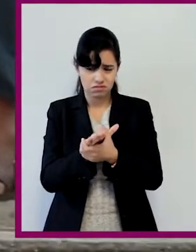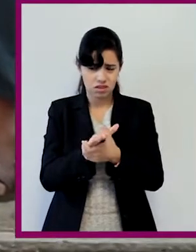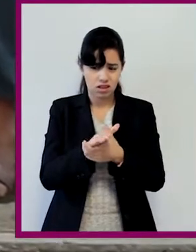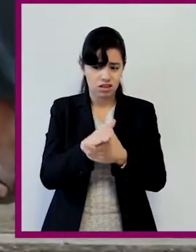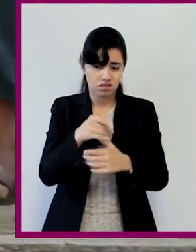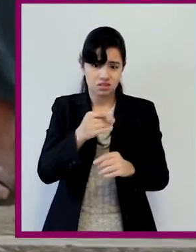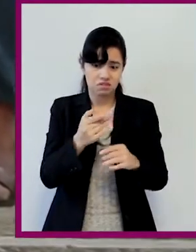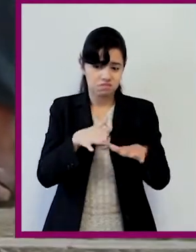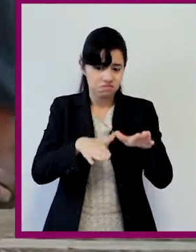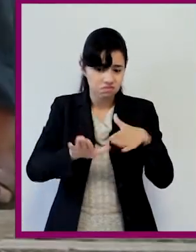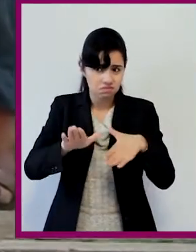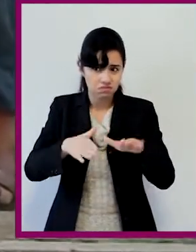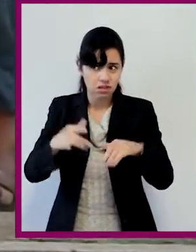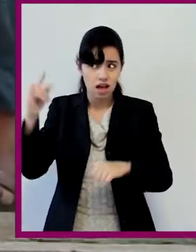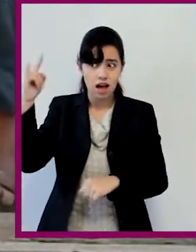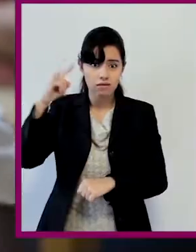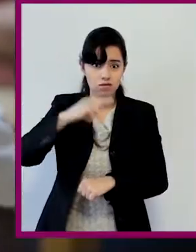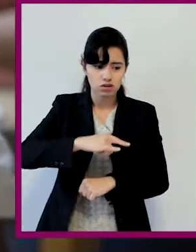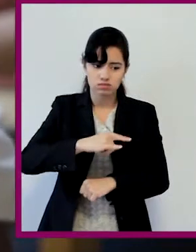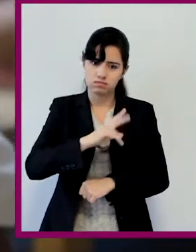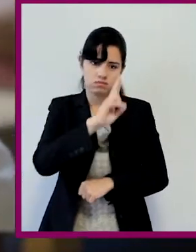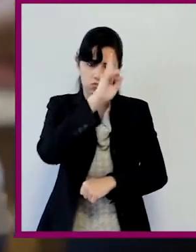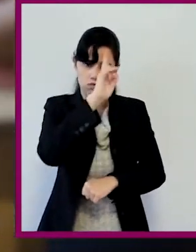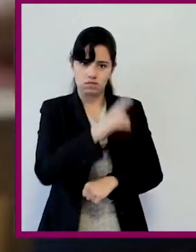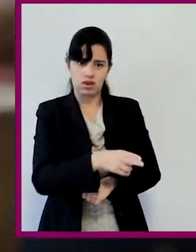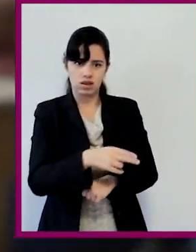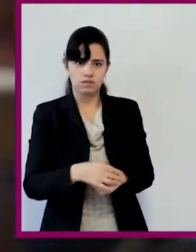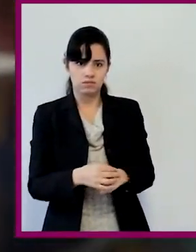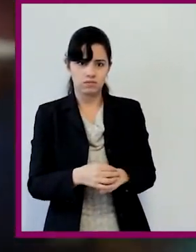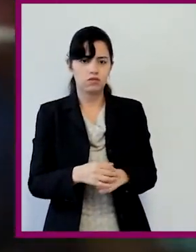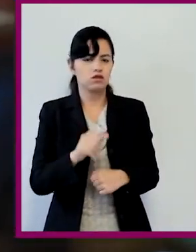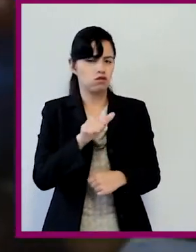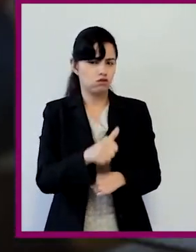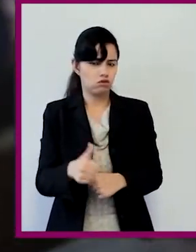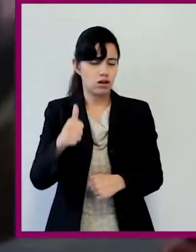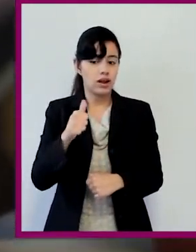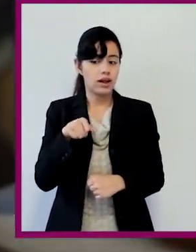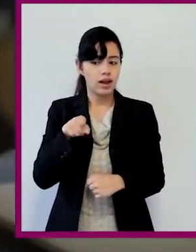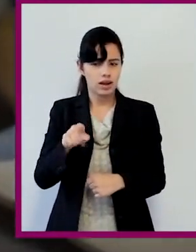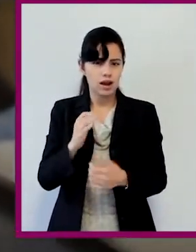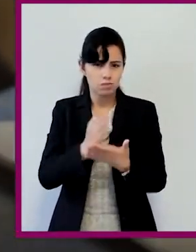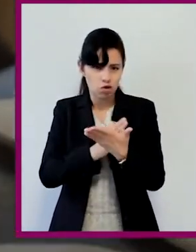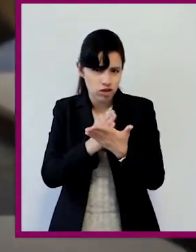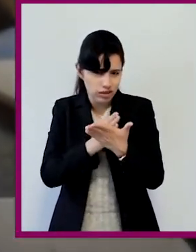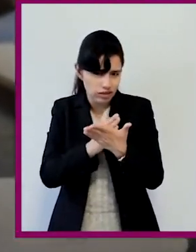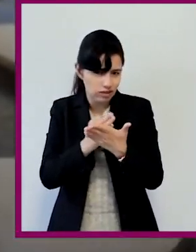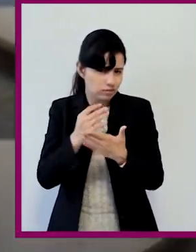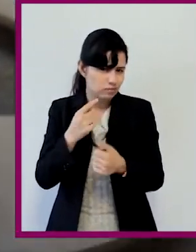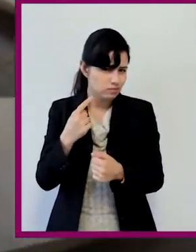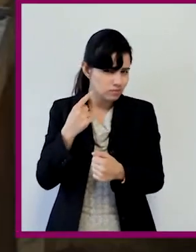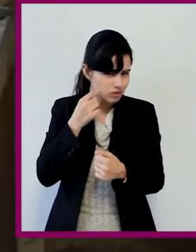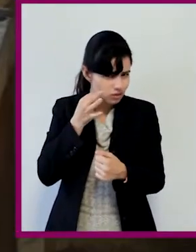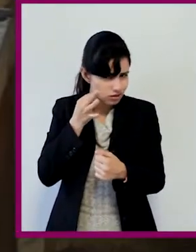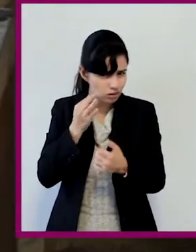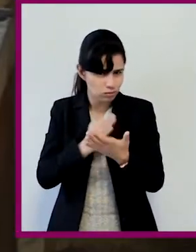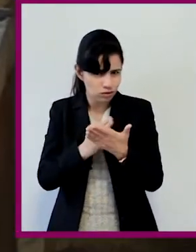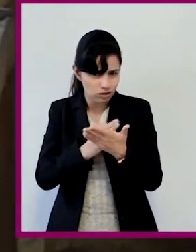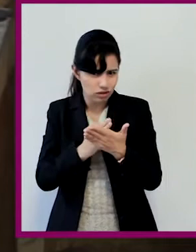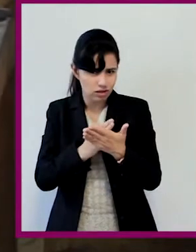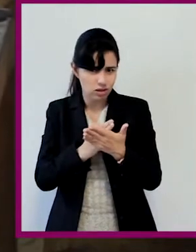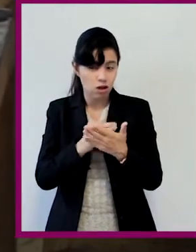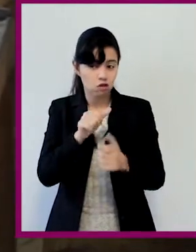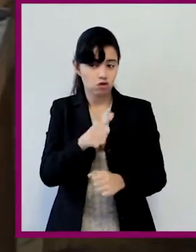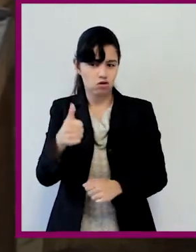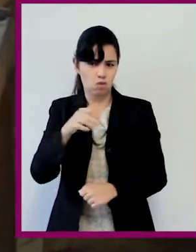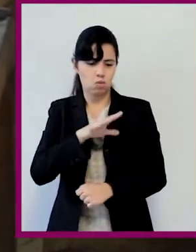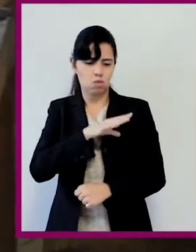tienen menos posibilidad de acceder a puestos de dirección que las personas que tienen piel blanca o por lo